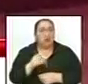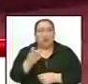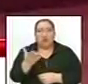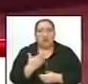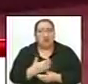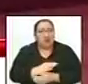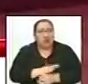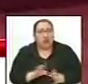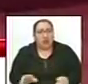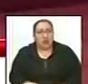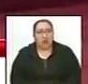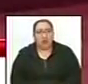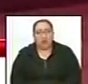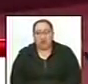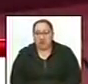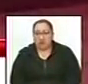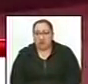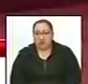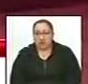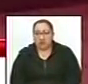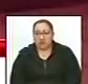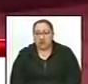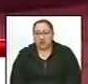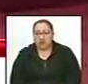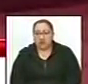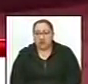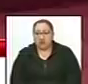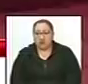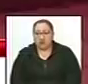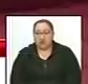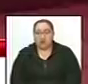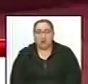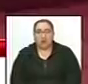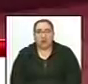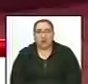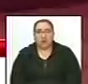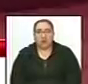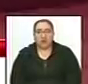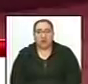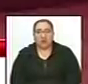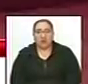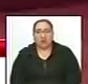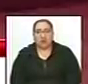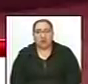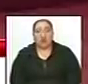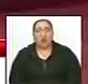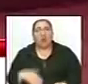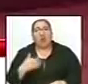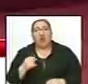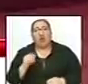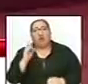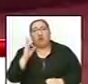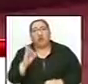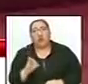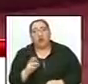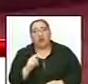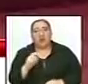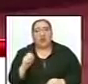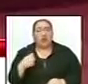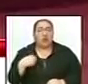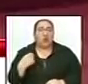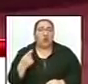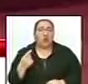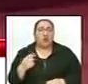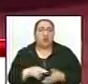ofrecido absolutamente nada. Sin embargo, dicen, pero bueno, como podría ser en el futuro, el tribunal ha fallado, que